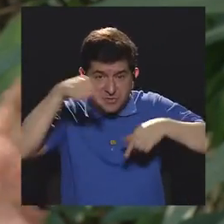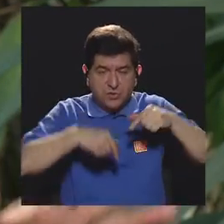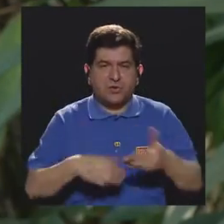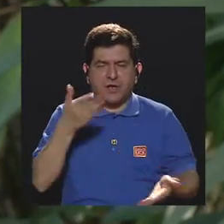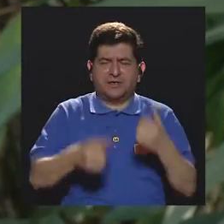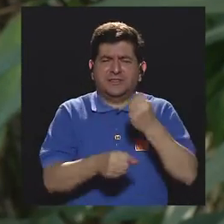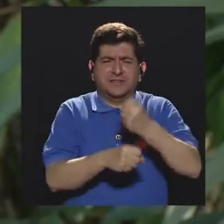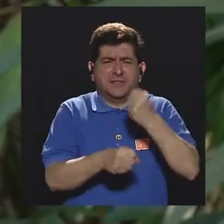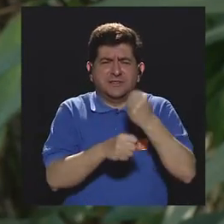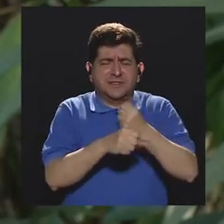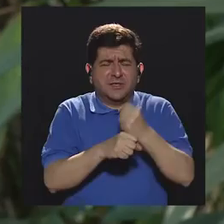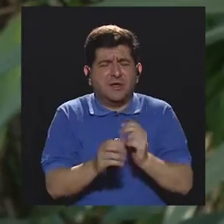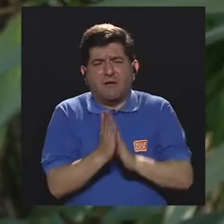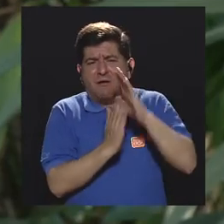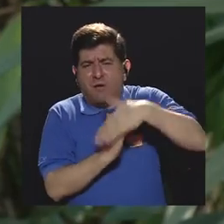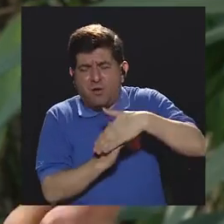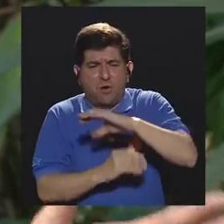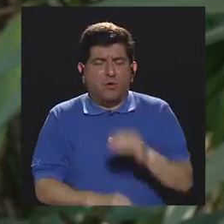puede haber trabajo excesivo,